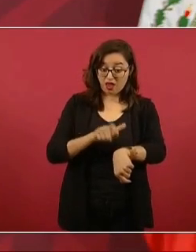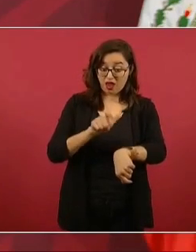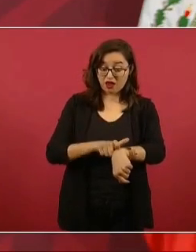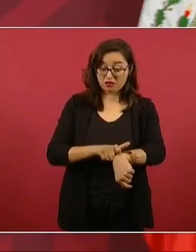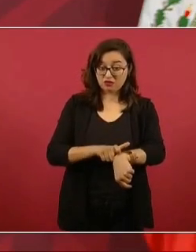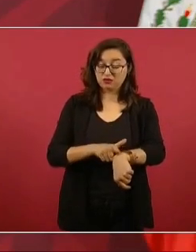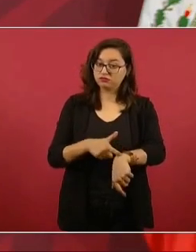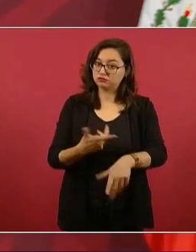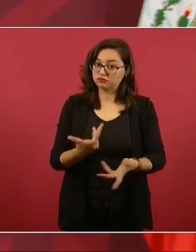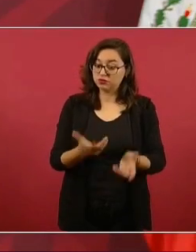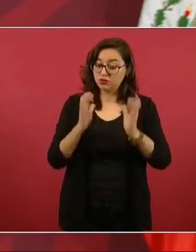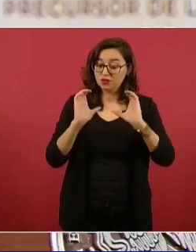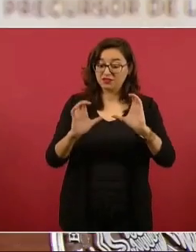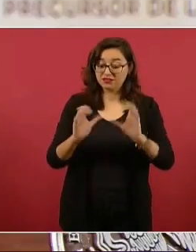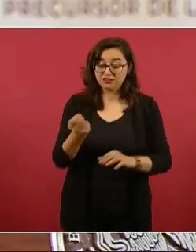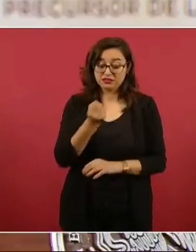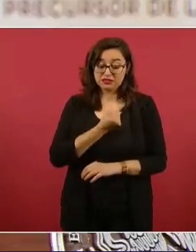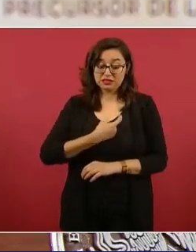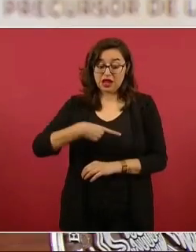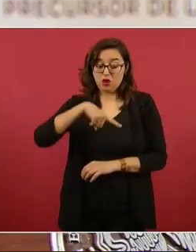porque sí afecta.